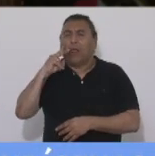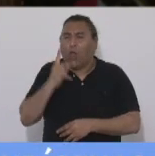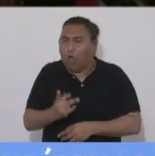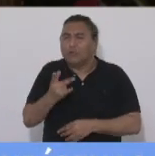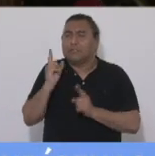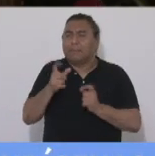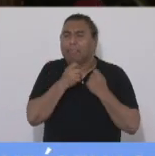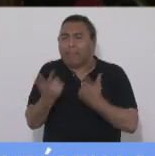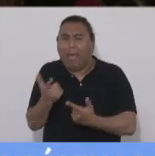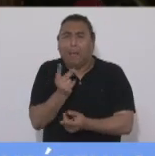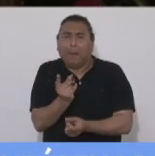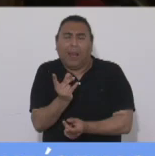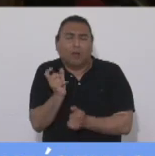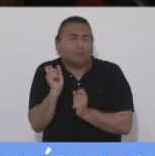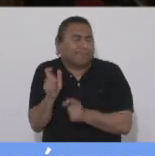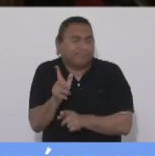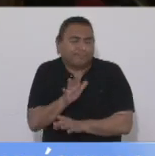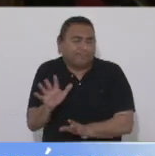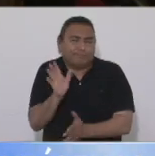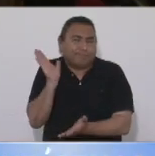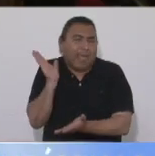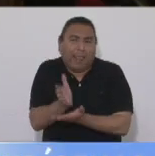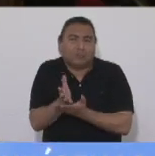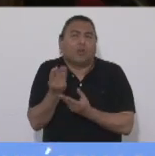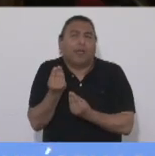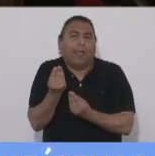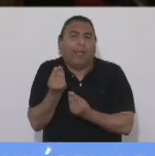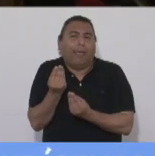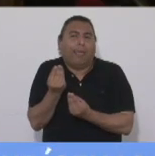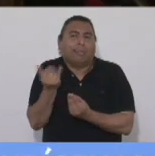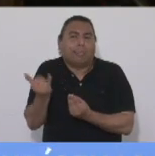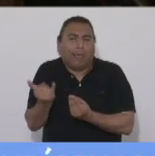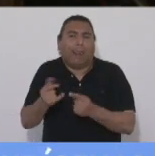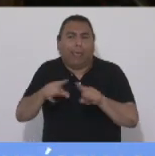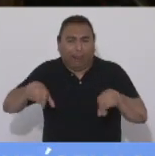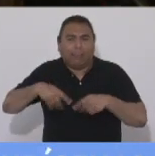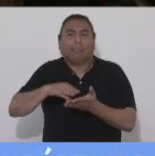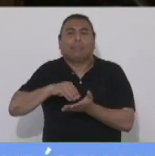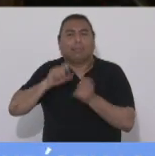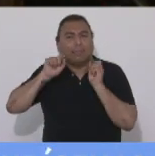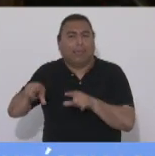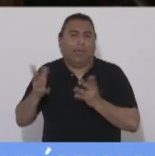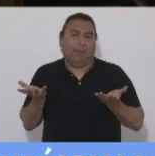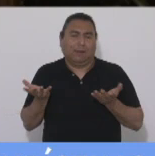su cosmovisión, que es el derecho a la tierra. En esta oportunidad,